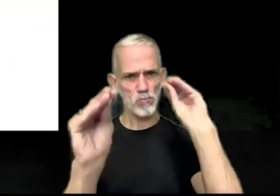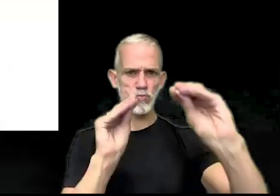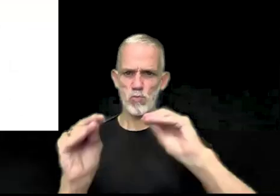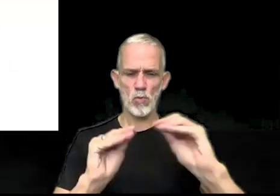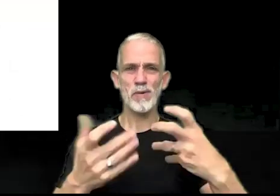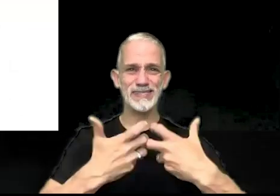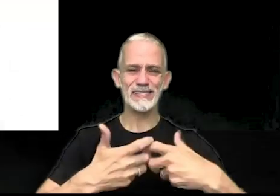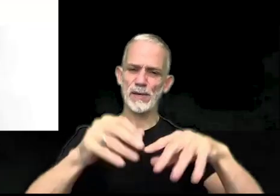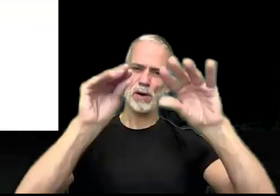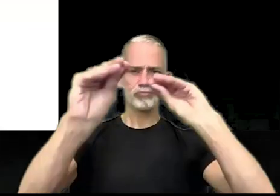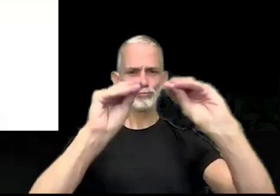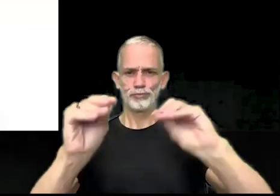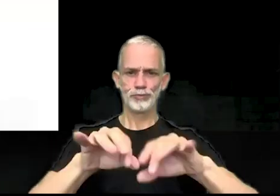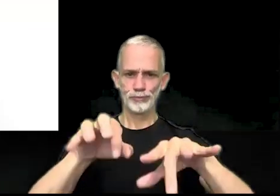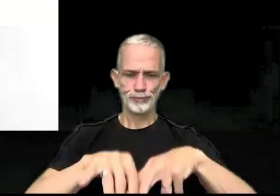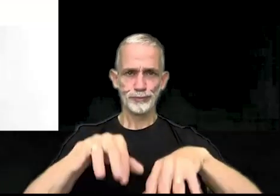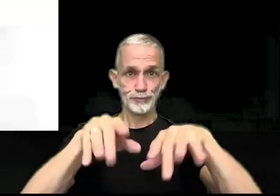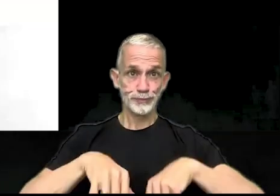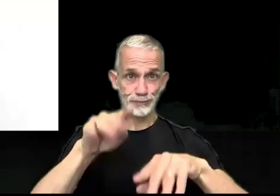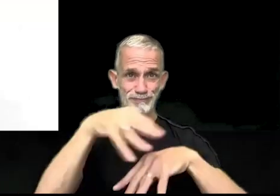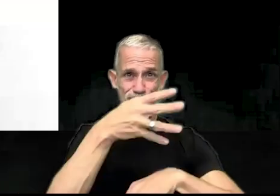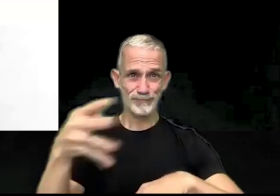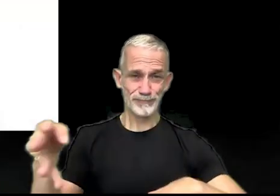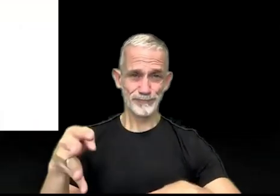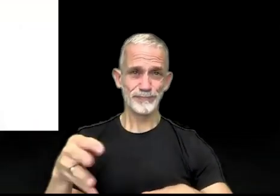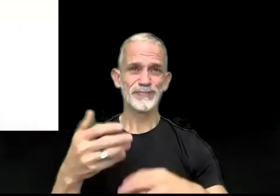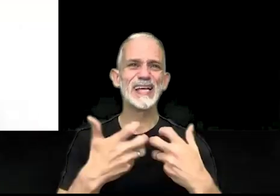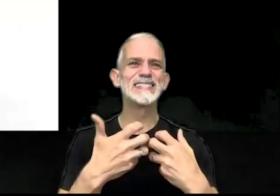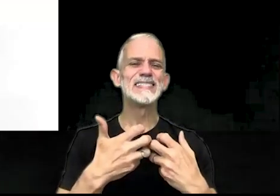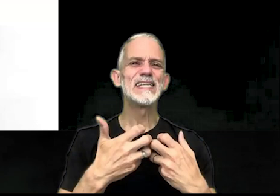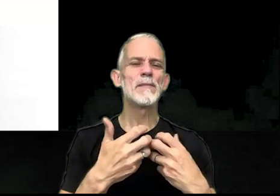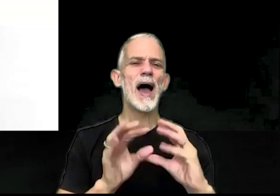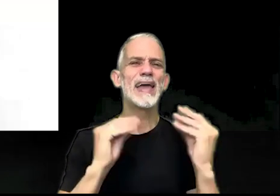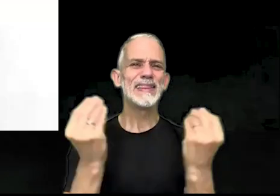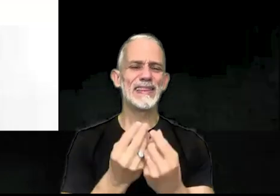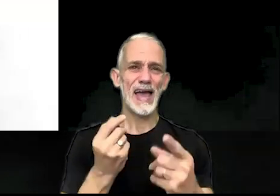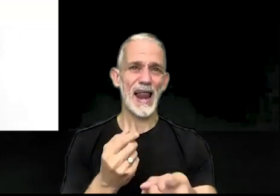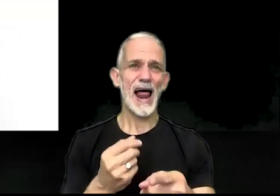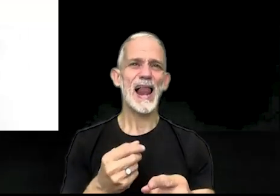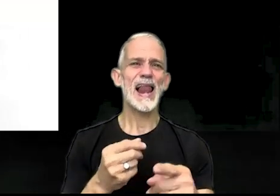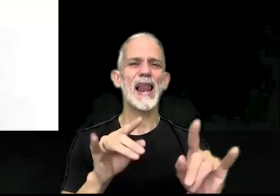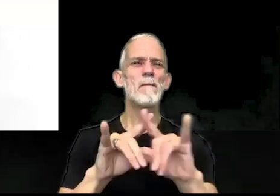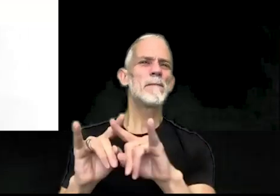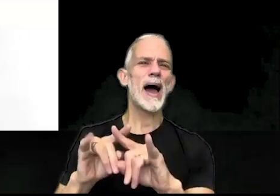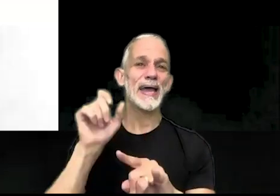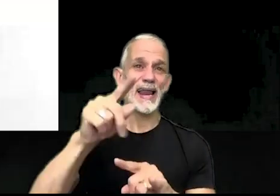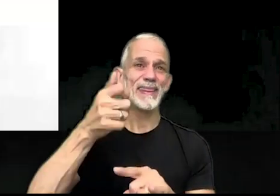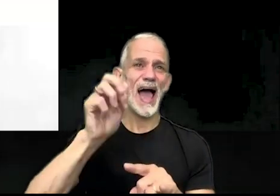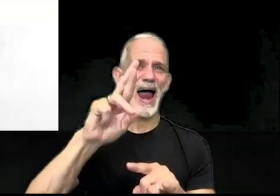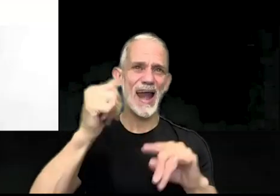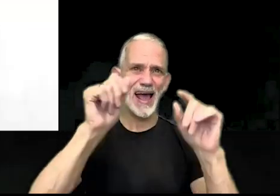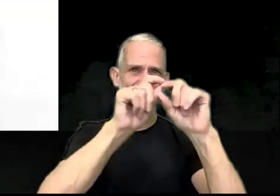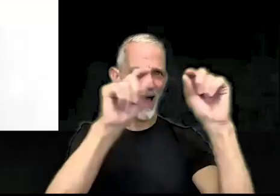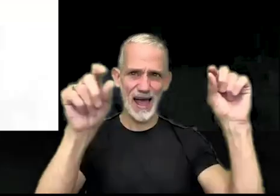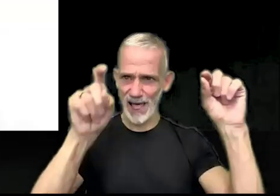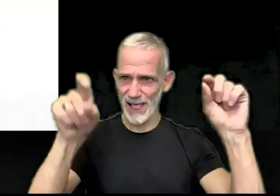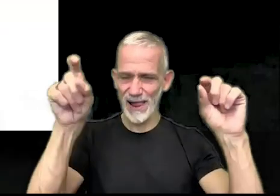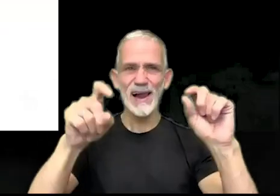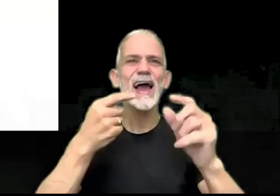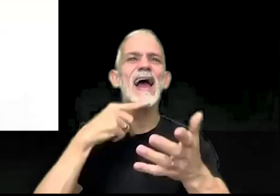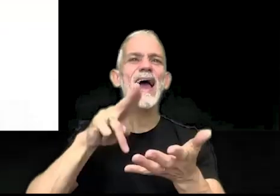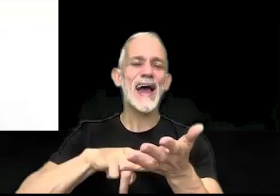al sistema, en este caso al sistema integral que está en la página web del ARCA,